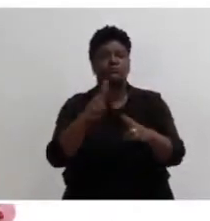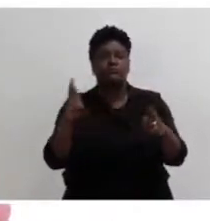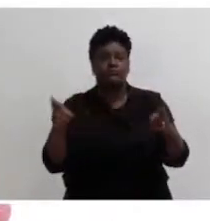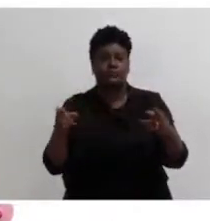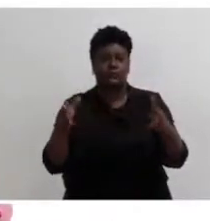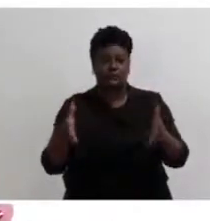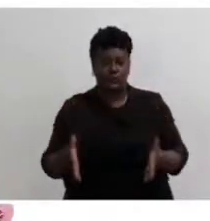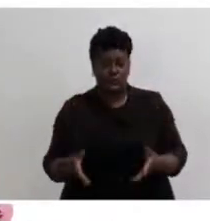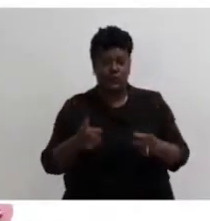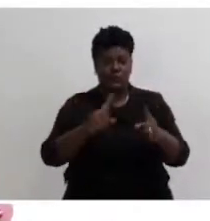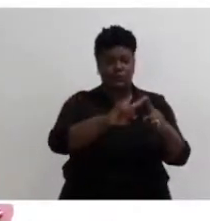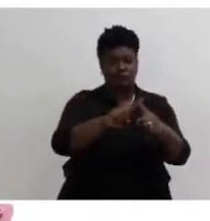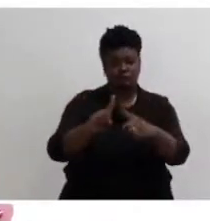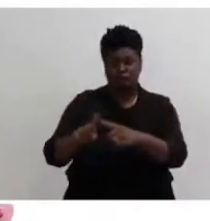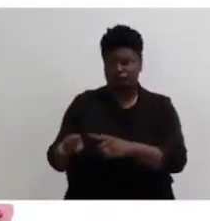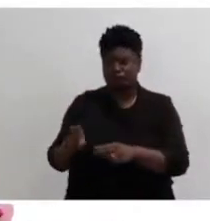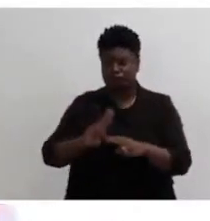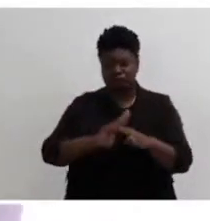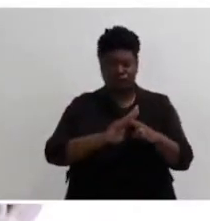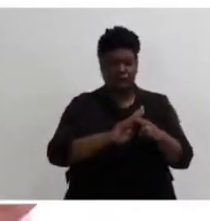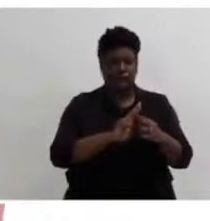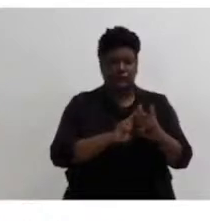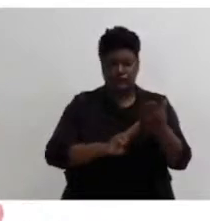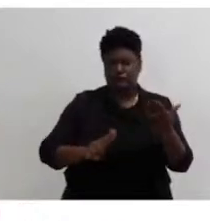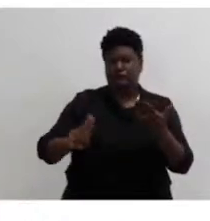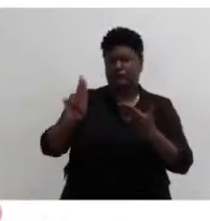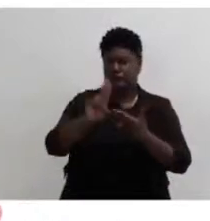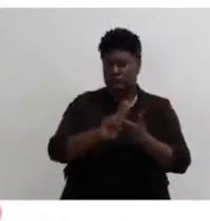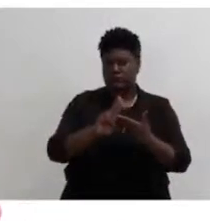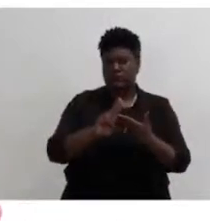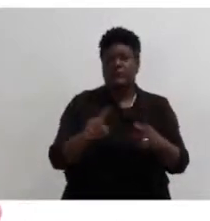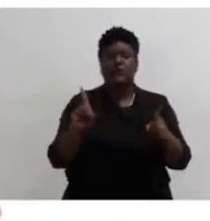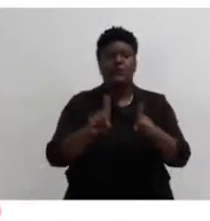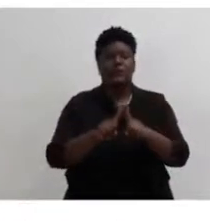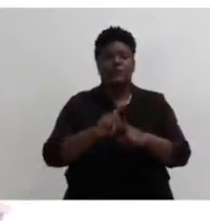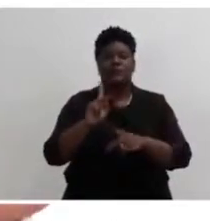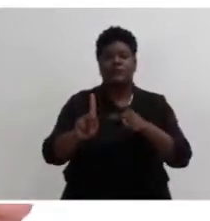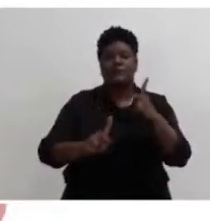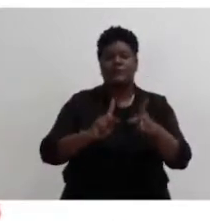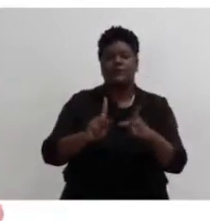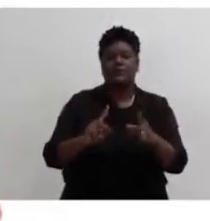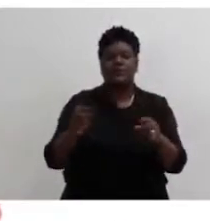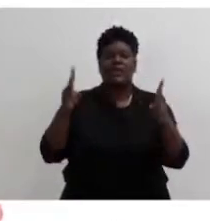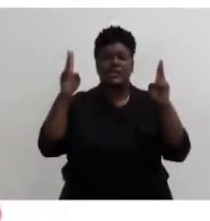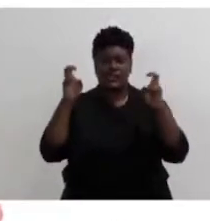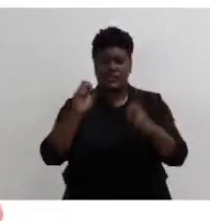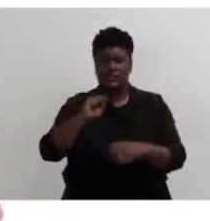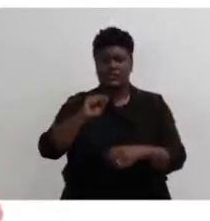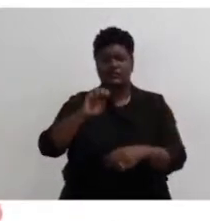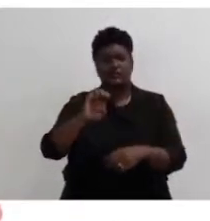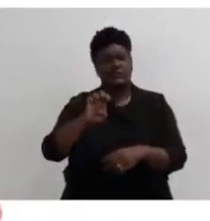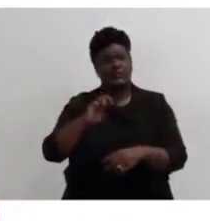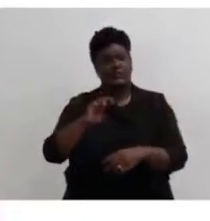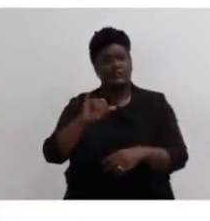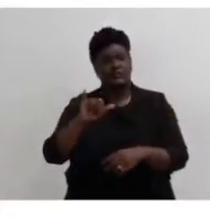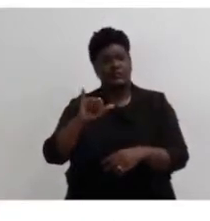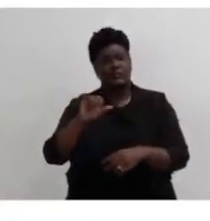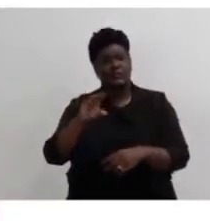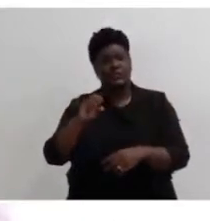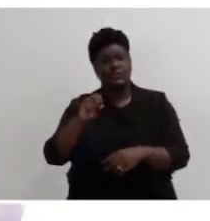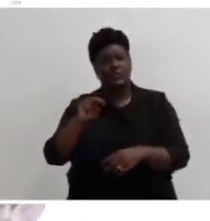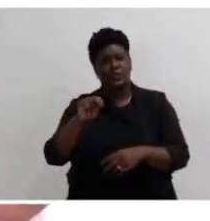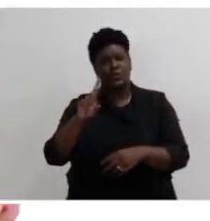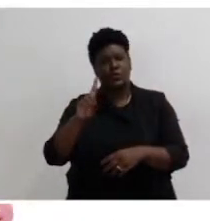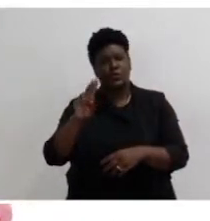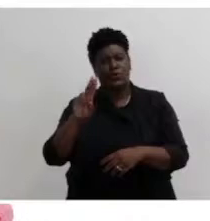varias instituciones de educación superior aliadas al tema de los semiconductores y su compromiso con esta gran iniciativa. Nos